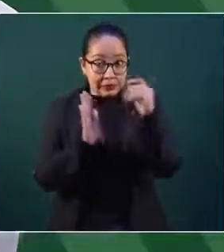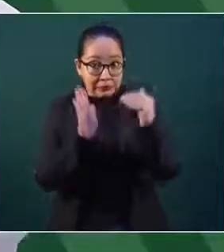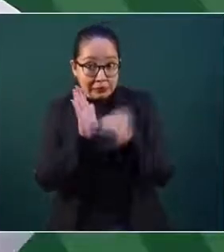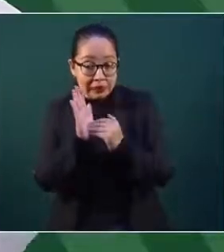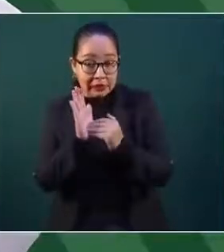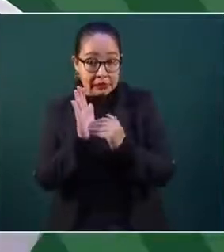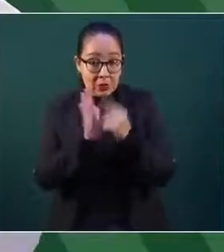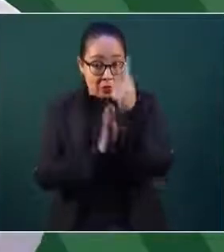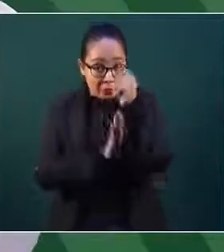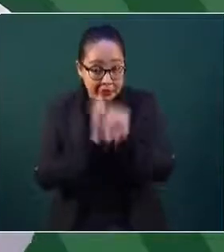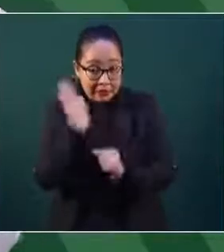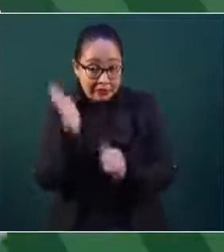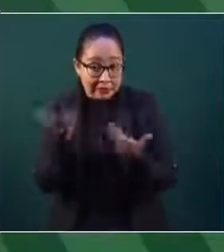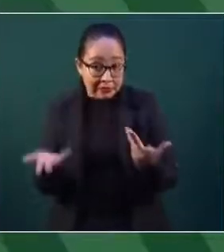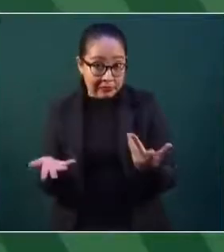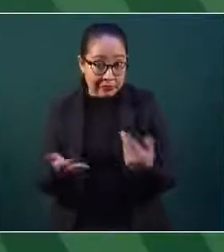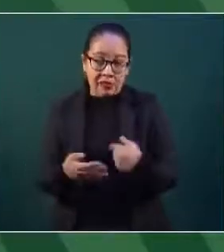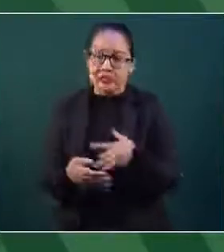si le parece poco,